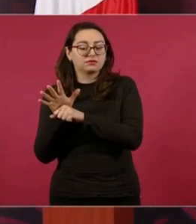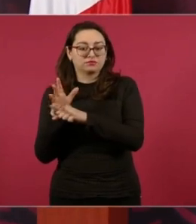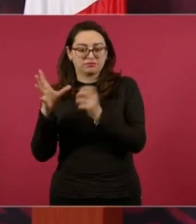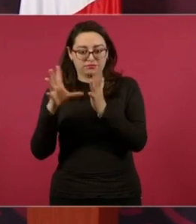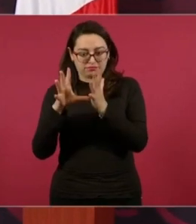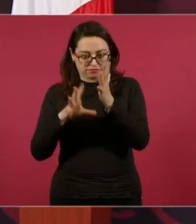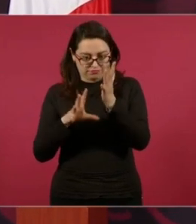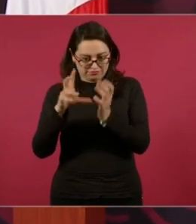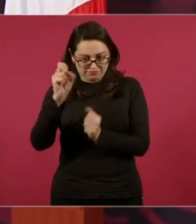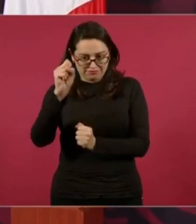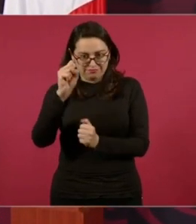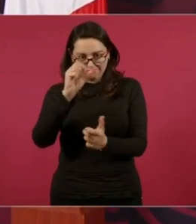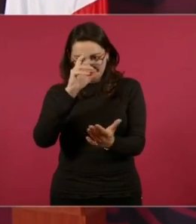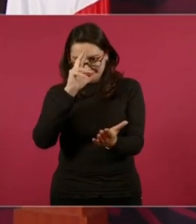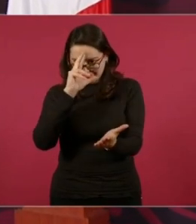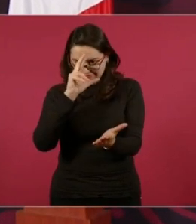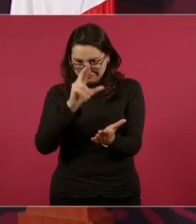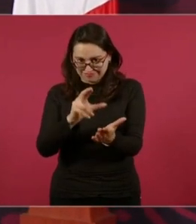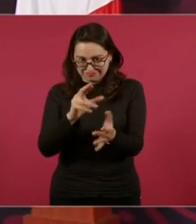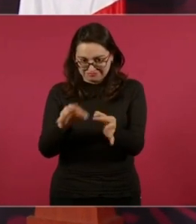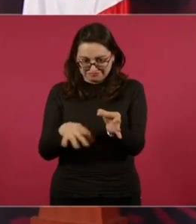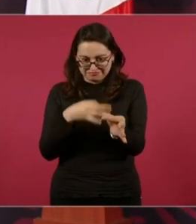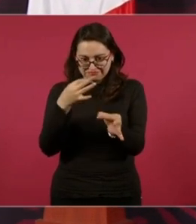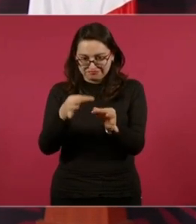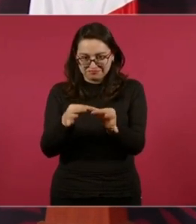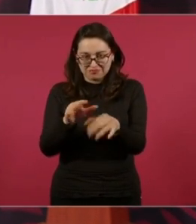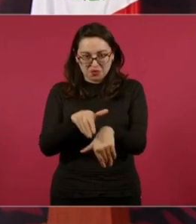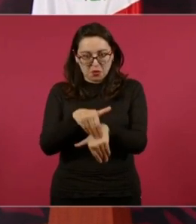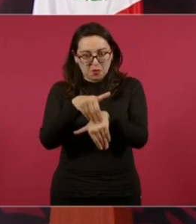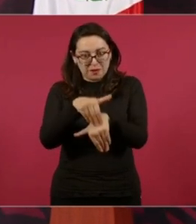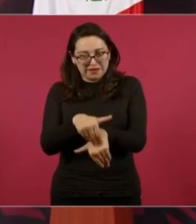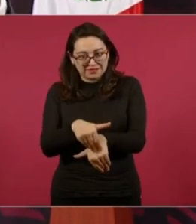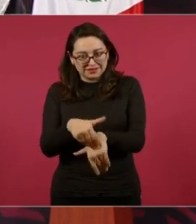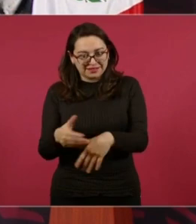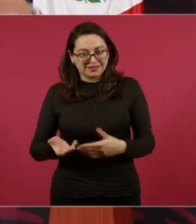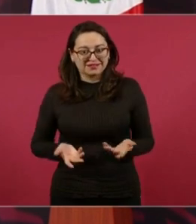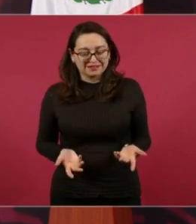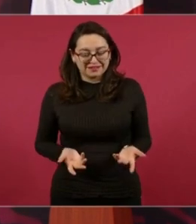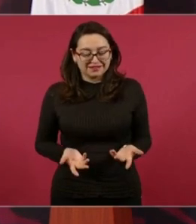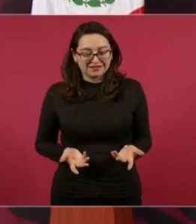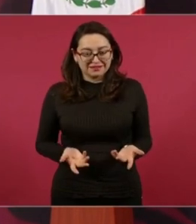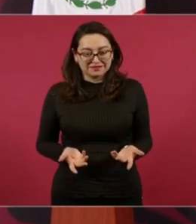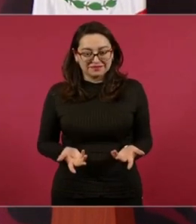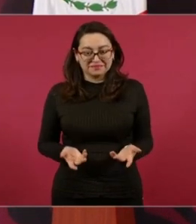la aplicación de la Constitución. Entonces, si ellos